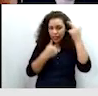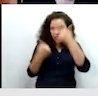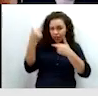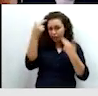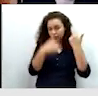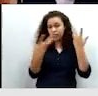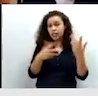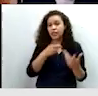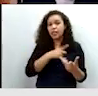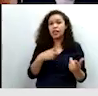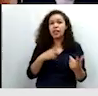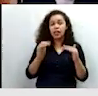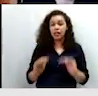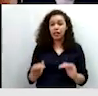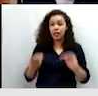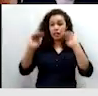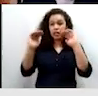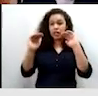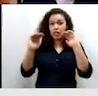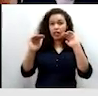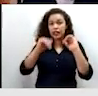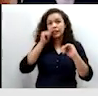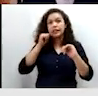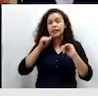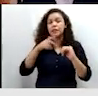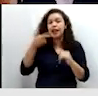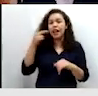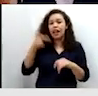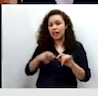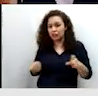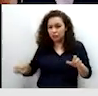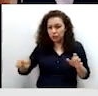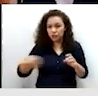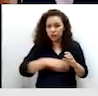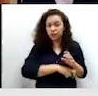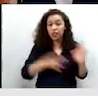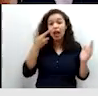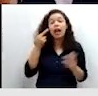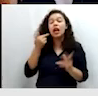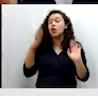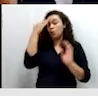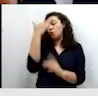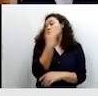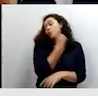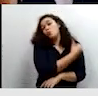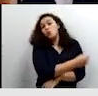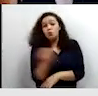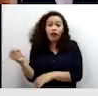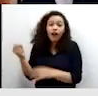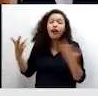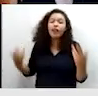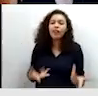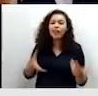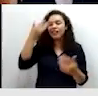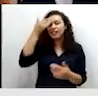estar levantado, porque siempre el roedor va a correr sobre el muro. Ya las ratas que ya son así, ya más barrio, esas sí van a ver que son las